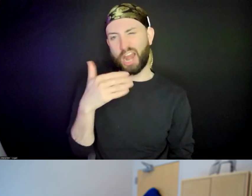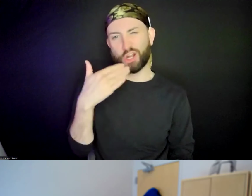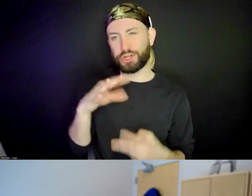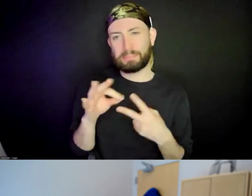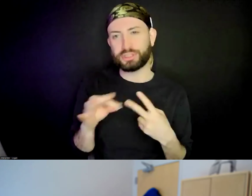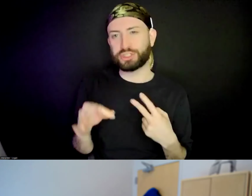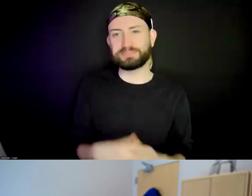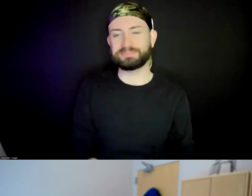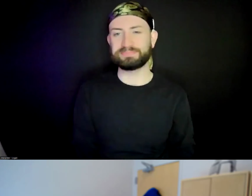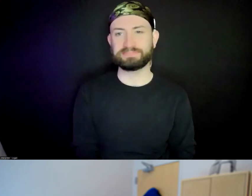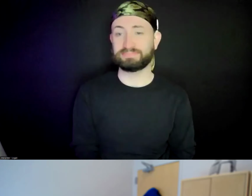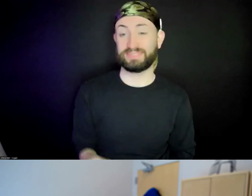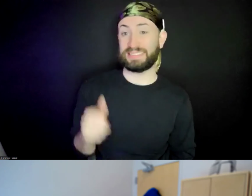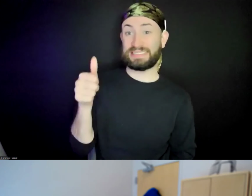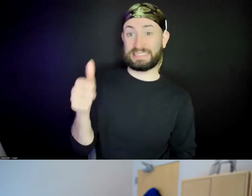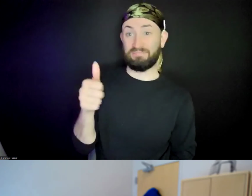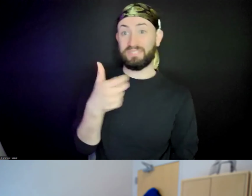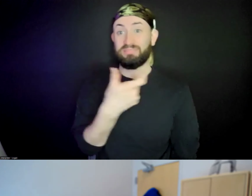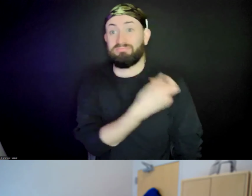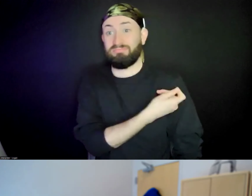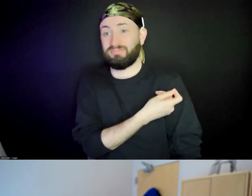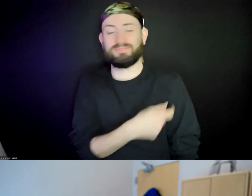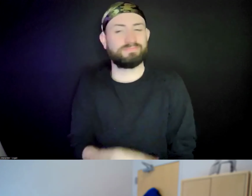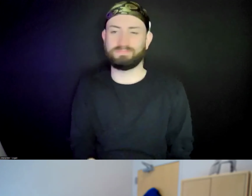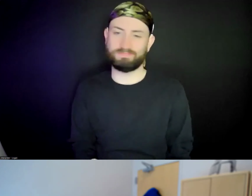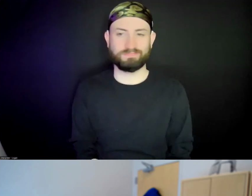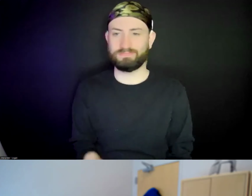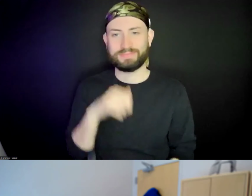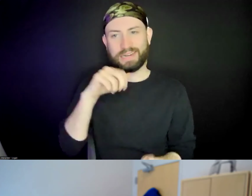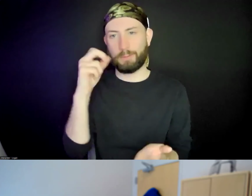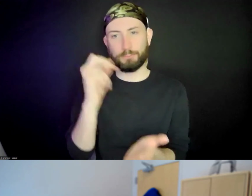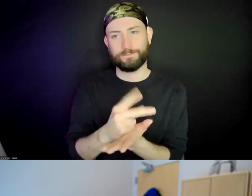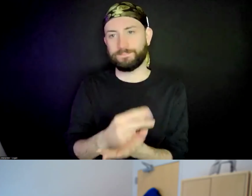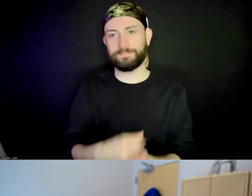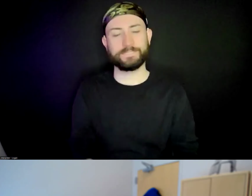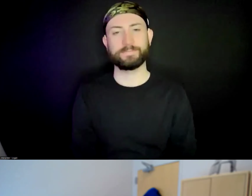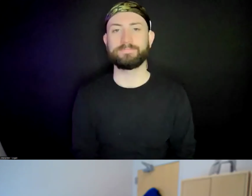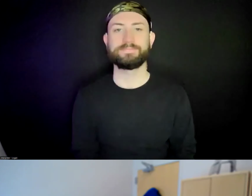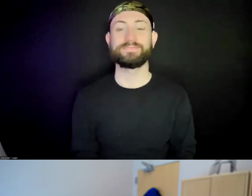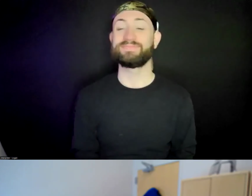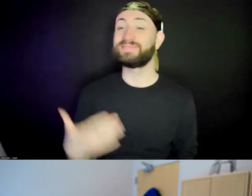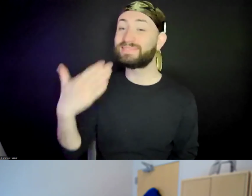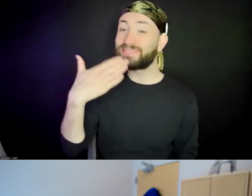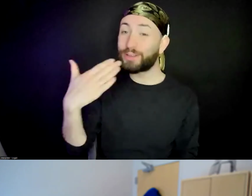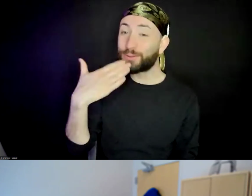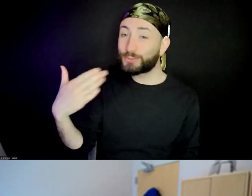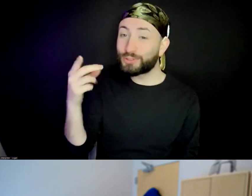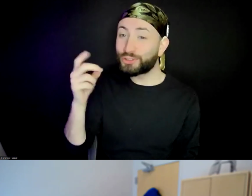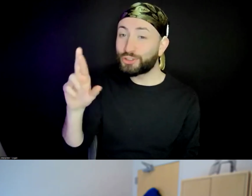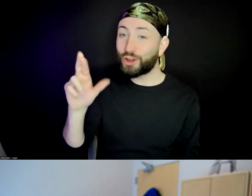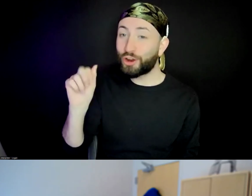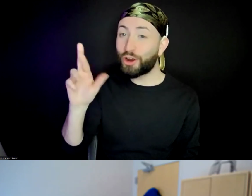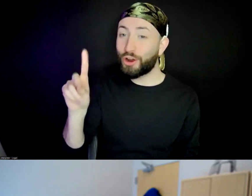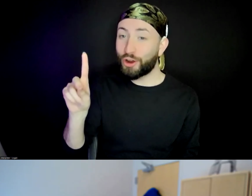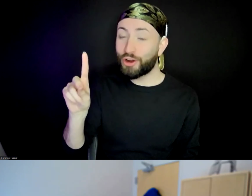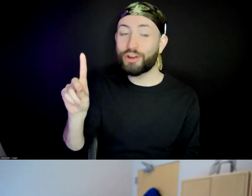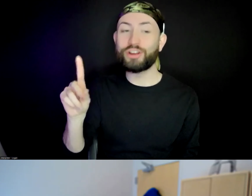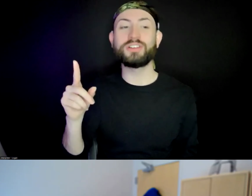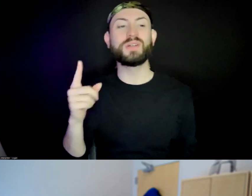que es un poquito más difícil que una intramuscular. Entonces, por ahora es